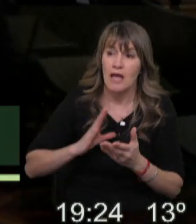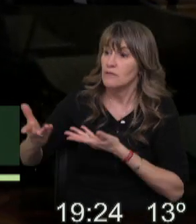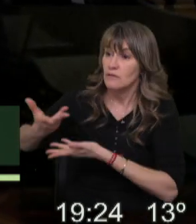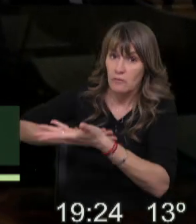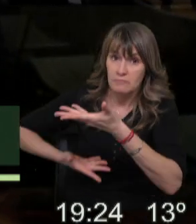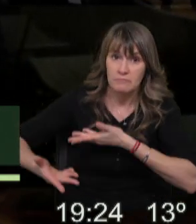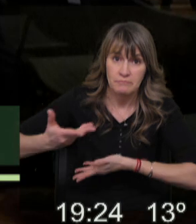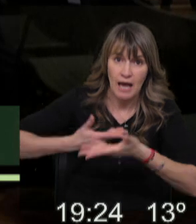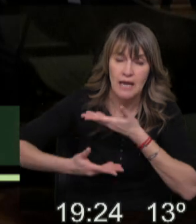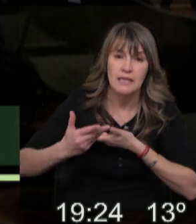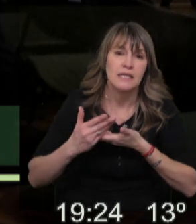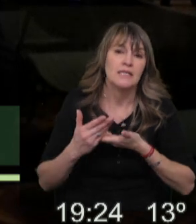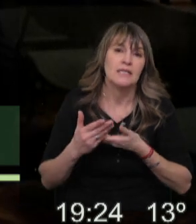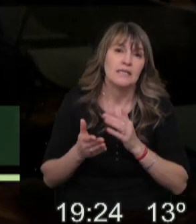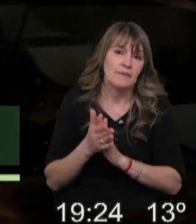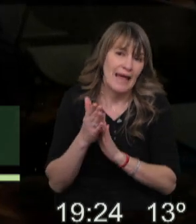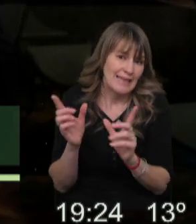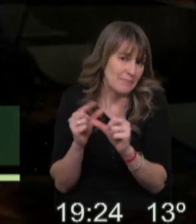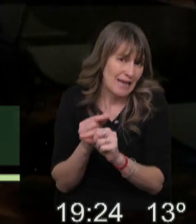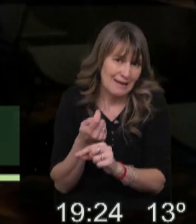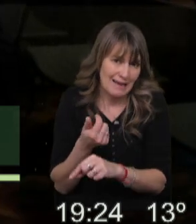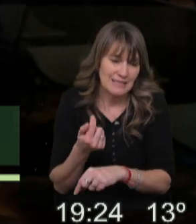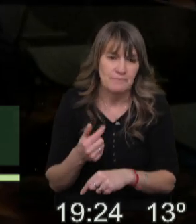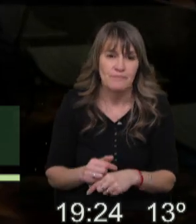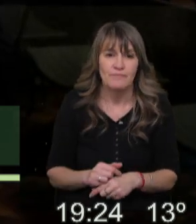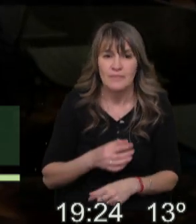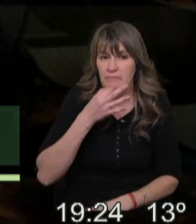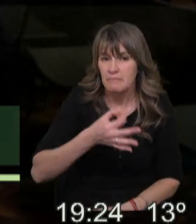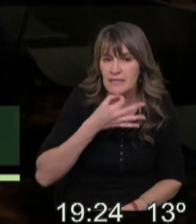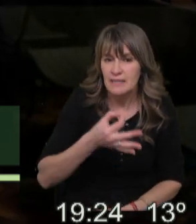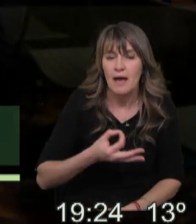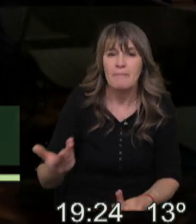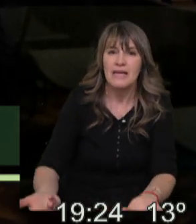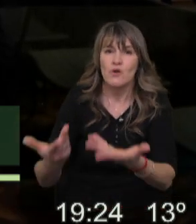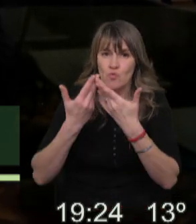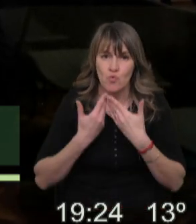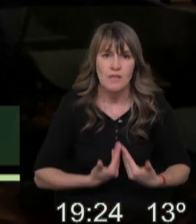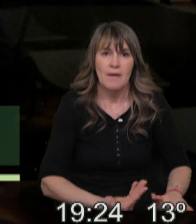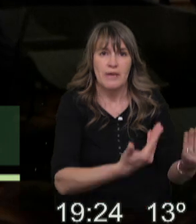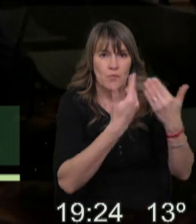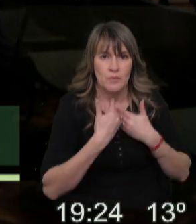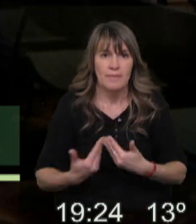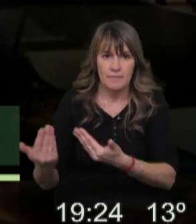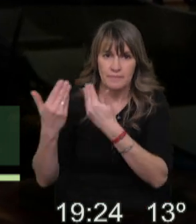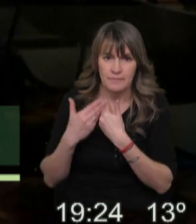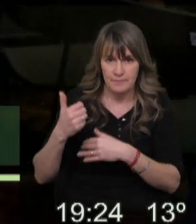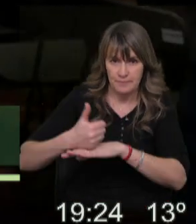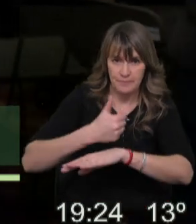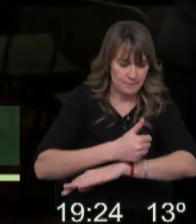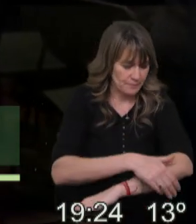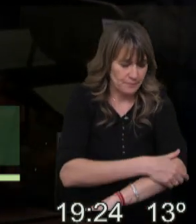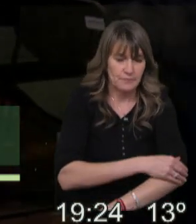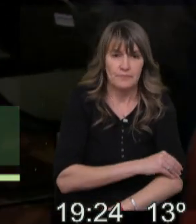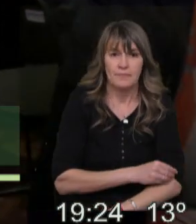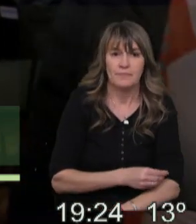ahora esta etapa está terminando el día de hoy. Se están realizando diversas preguntas de los presentes y están siendo respondidas. Para hablar de esto estamos